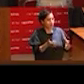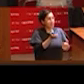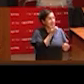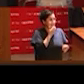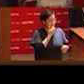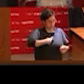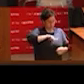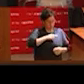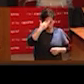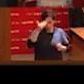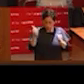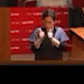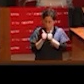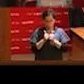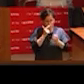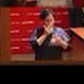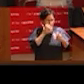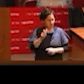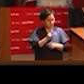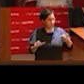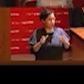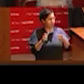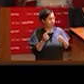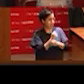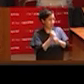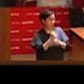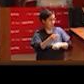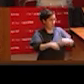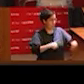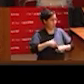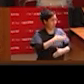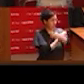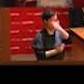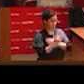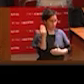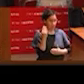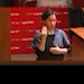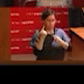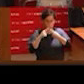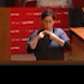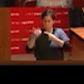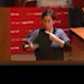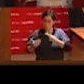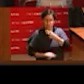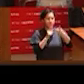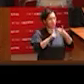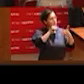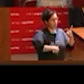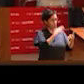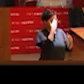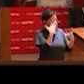que tutel muchísimo el trabajo que hacíamos con personas con con las personas demandantes de empleo con discapacidad el otro elemento fundamental era tutelar